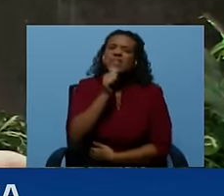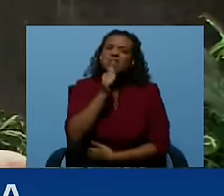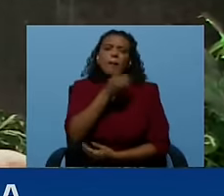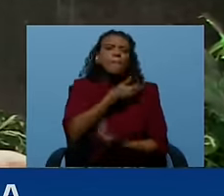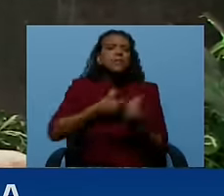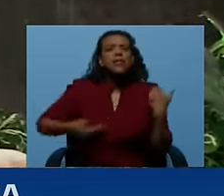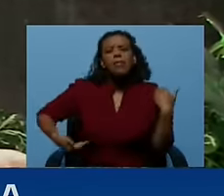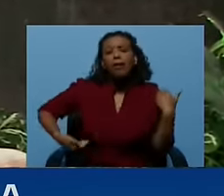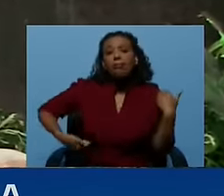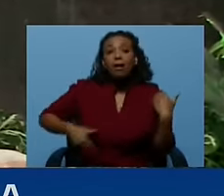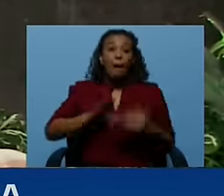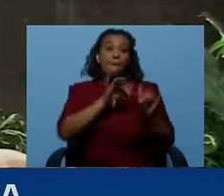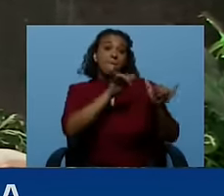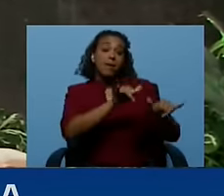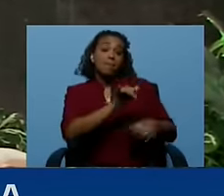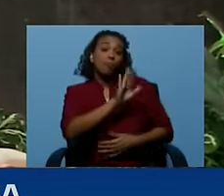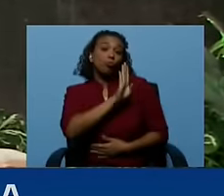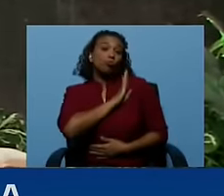Del mismo dueño.